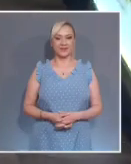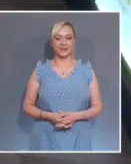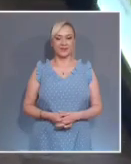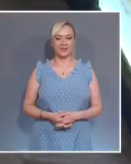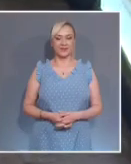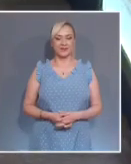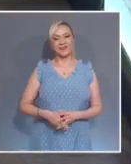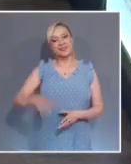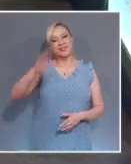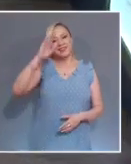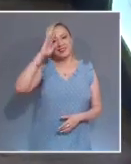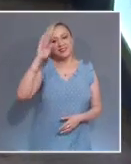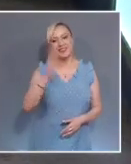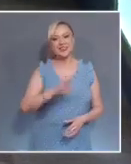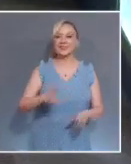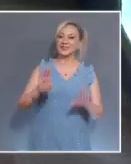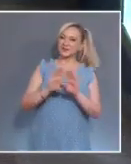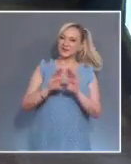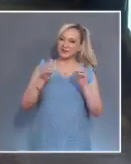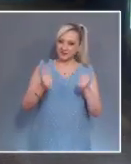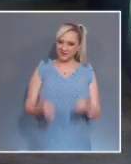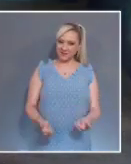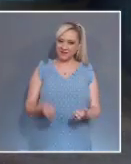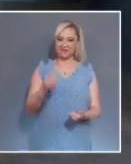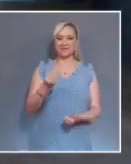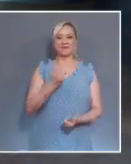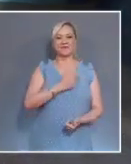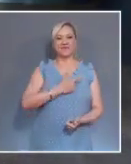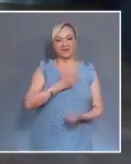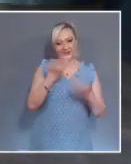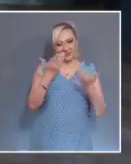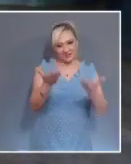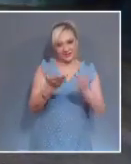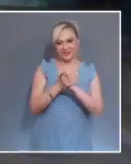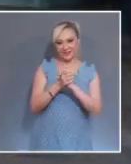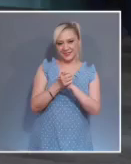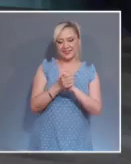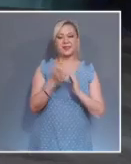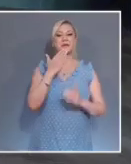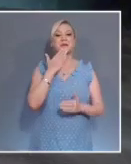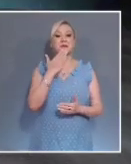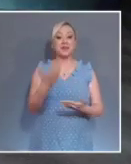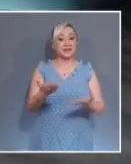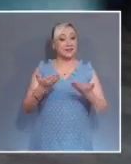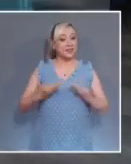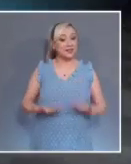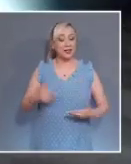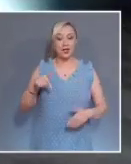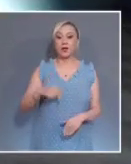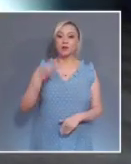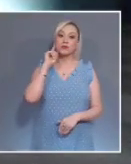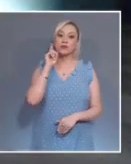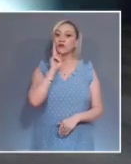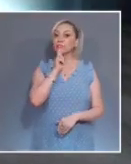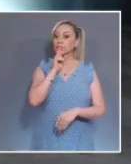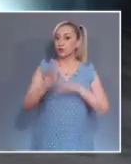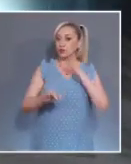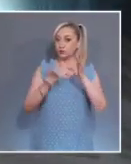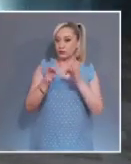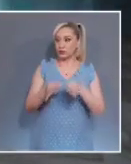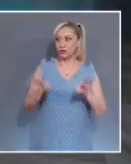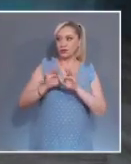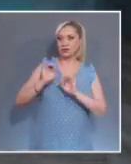¿qué tal? ¿Cómo le va? Qué gusto saludarle. Bienvenido, bienvenida a la información jurídica más importante, pero también y sin duda a